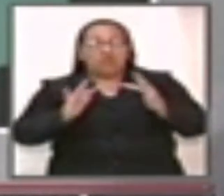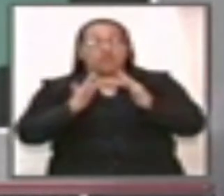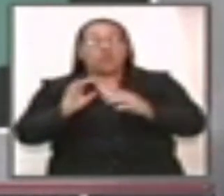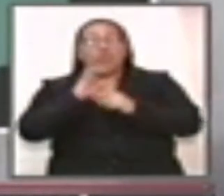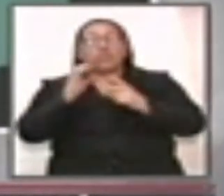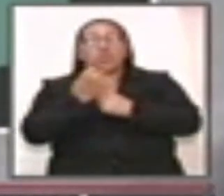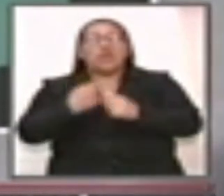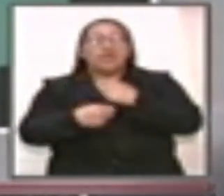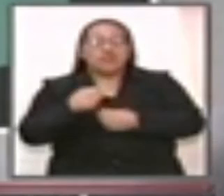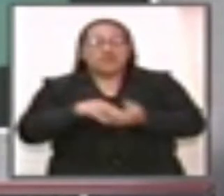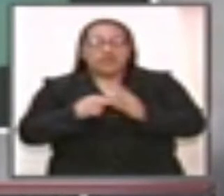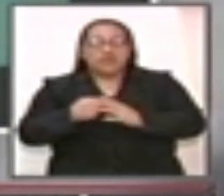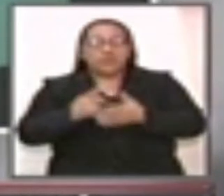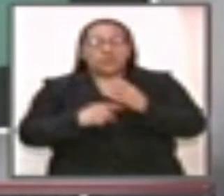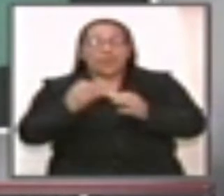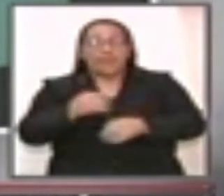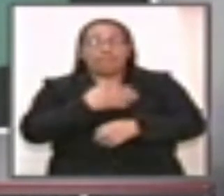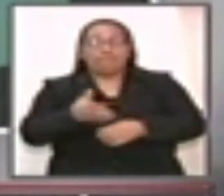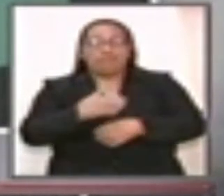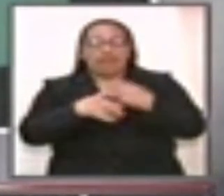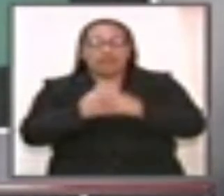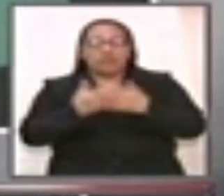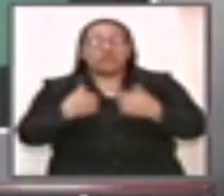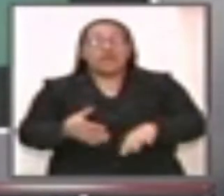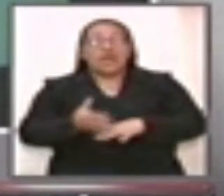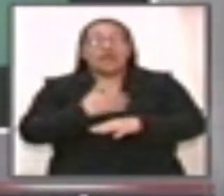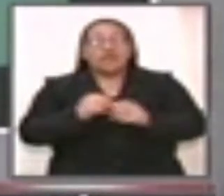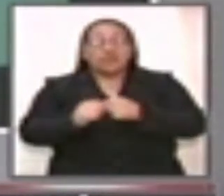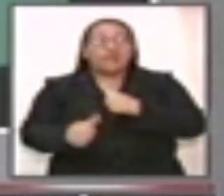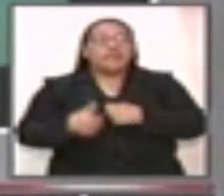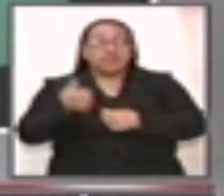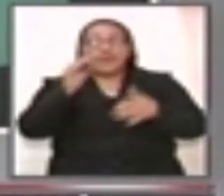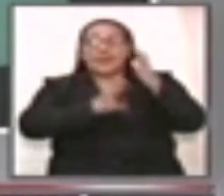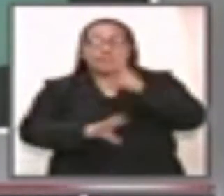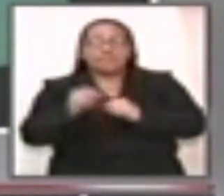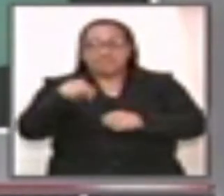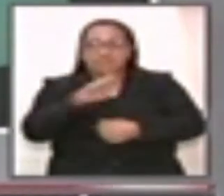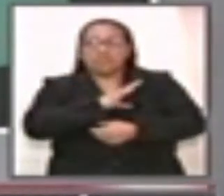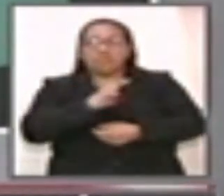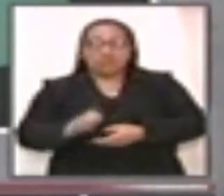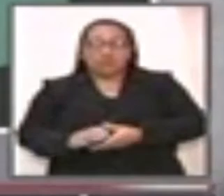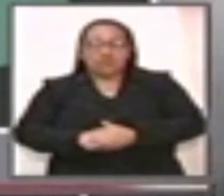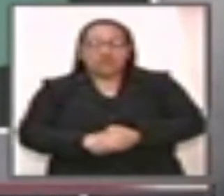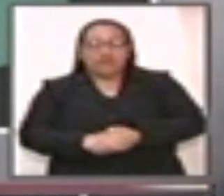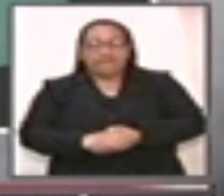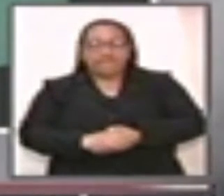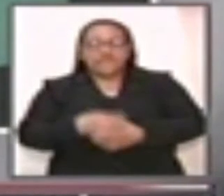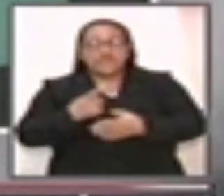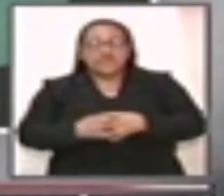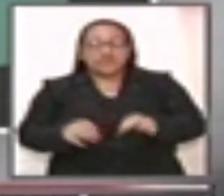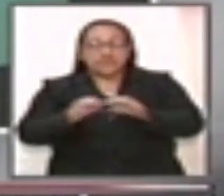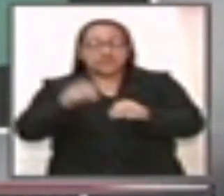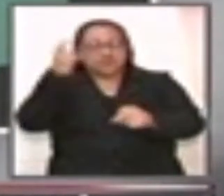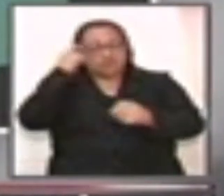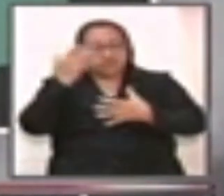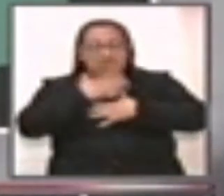cultura exportadora en beneficio de lo que ha sido la principal preocupación de este gobierno, que es el talento y